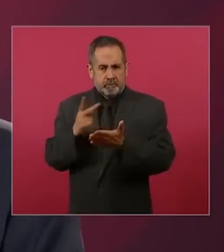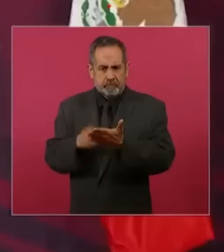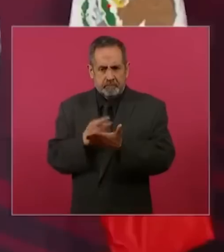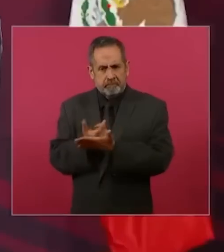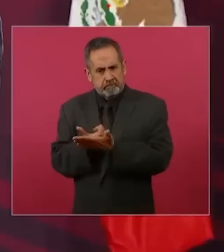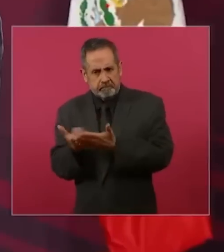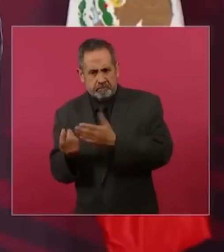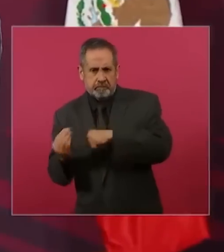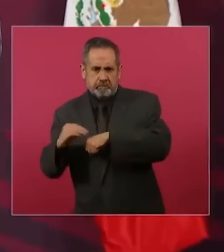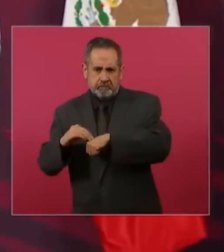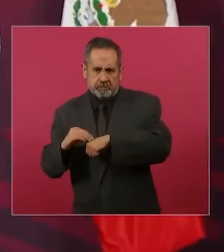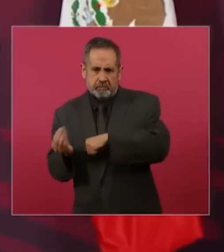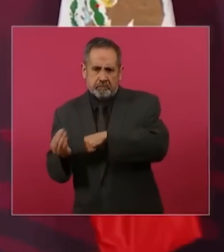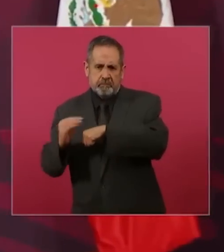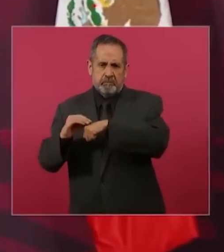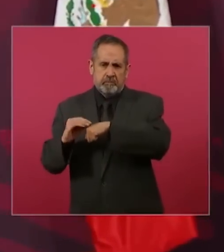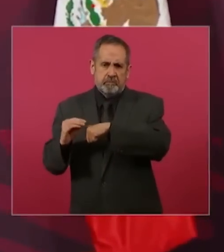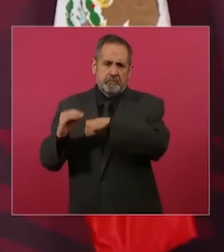mínimo